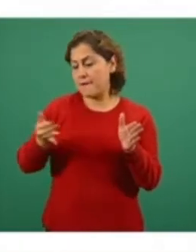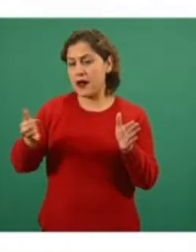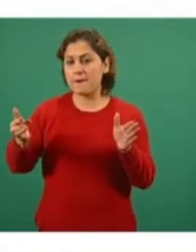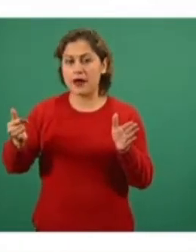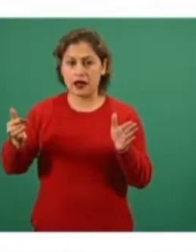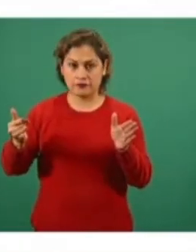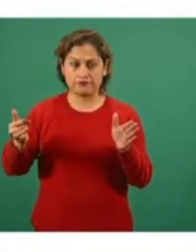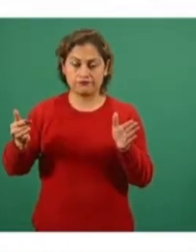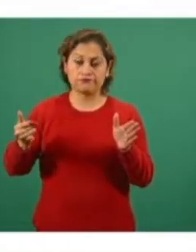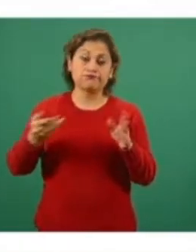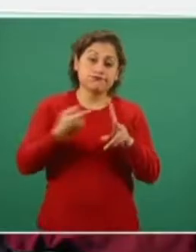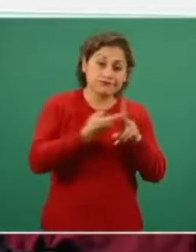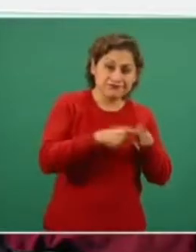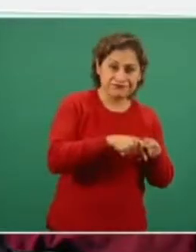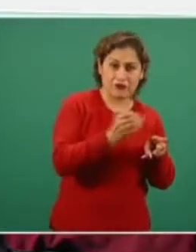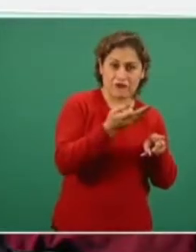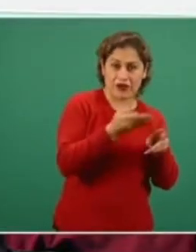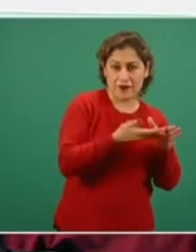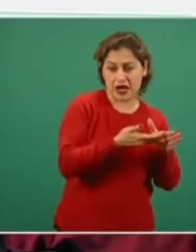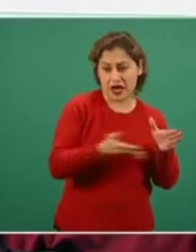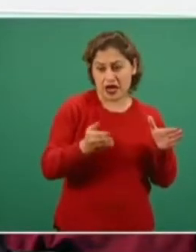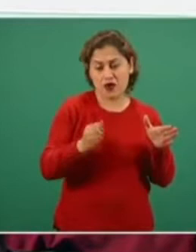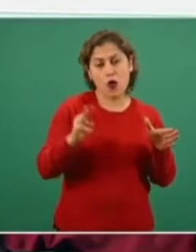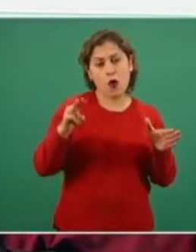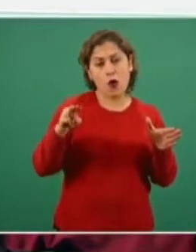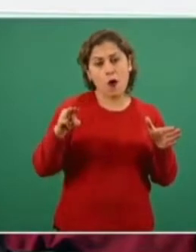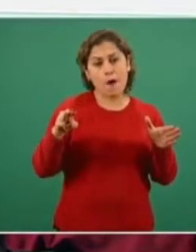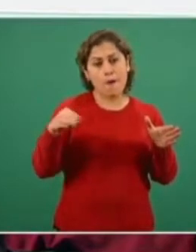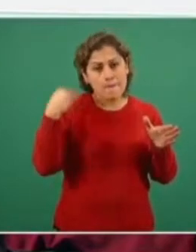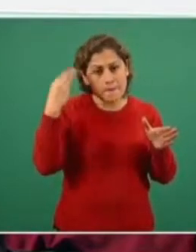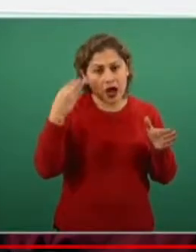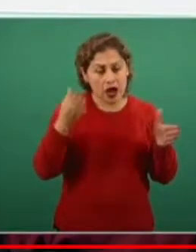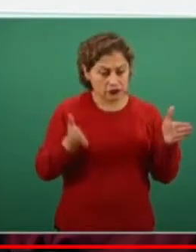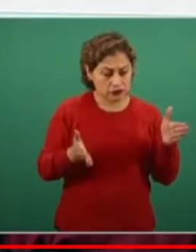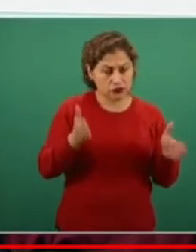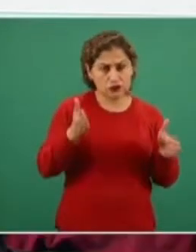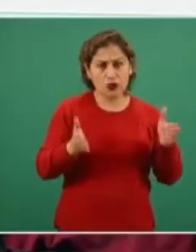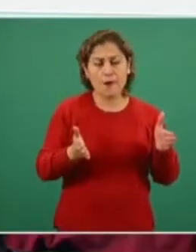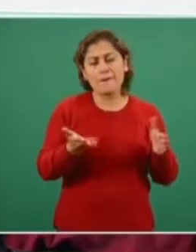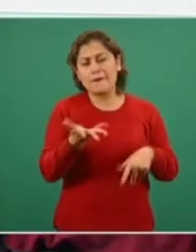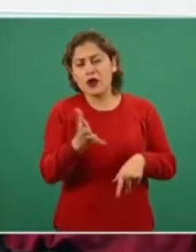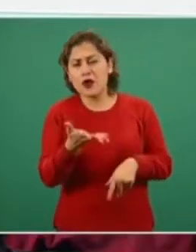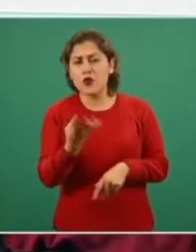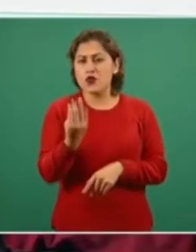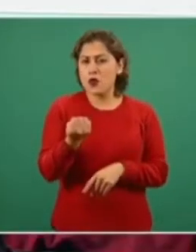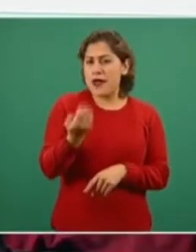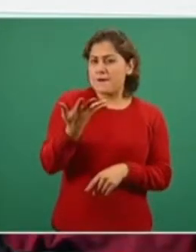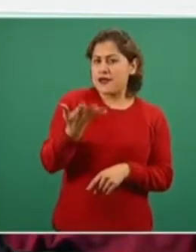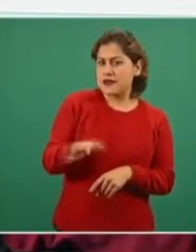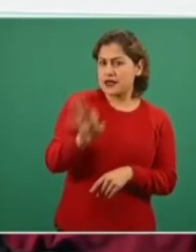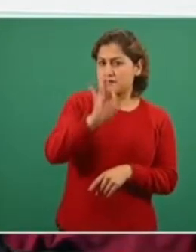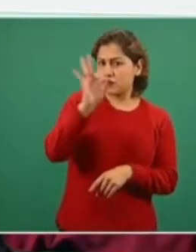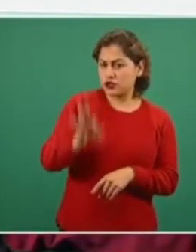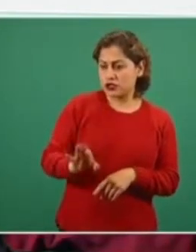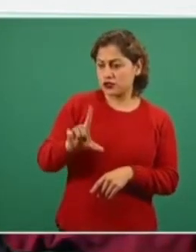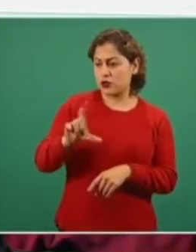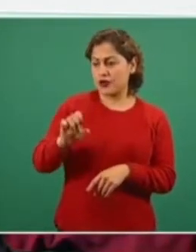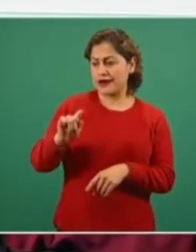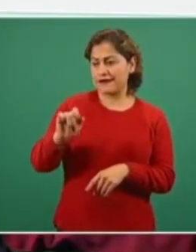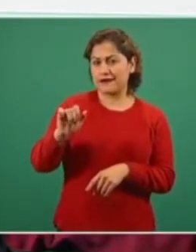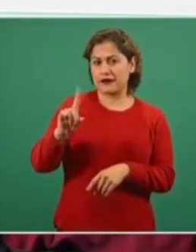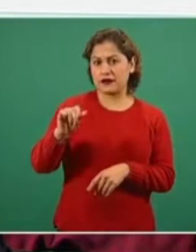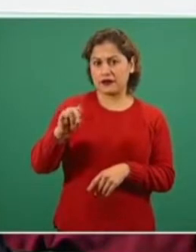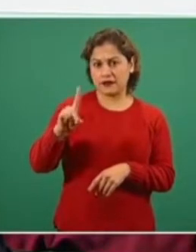semanas, desde febrero, marzo, pues podemos ver que cerca del 9-10% de esta tasa de letalidad de todo el